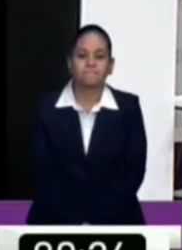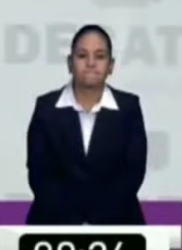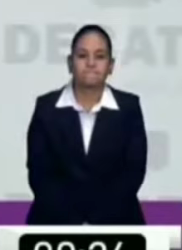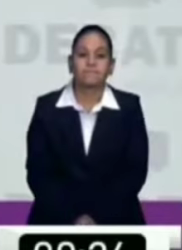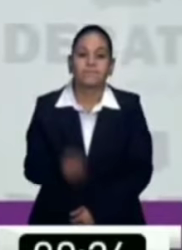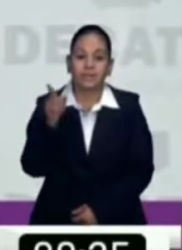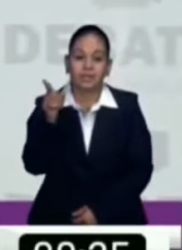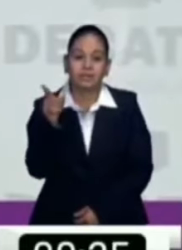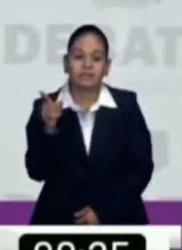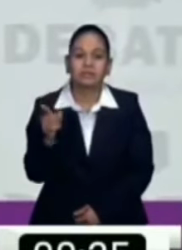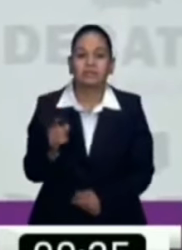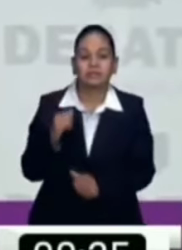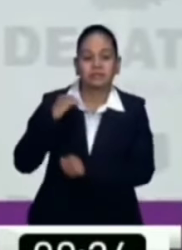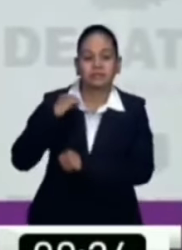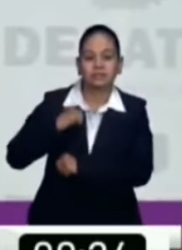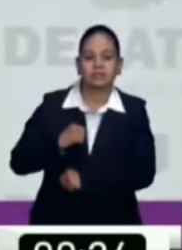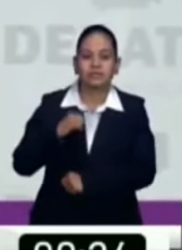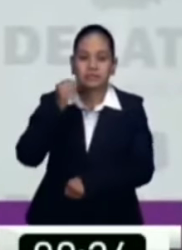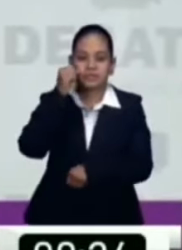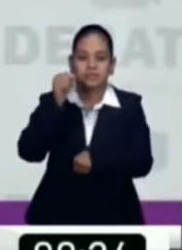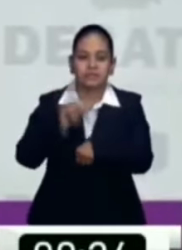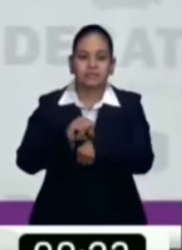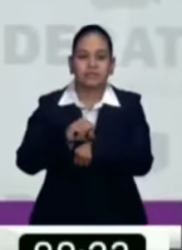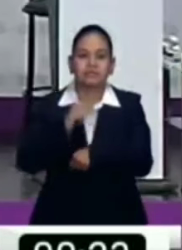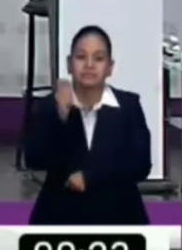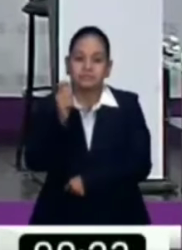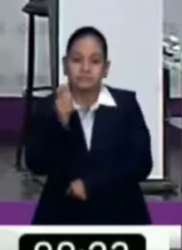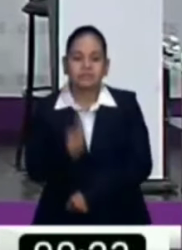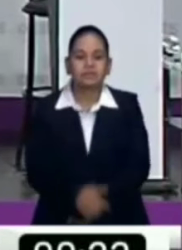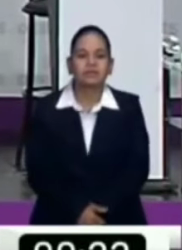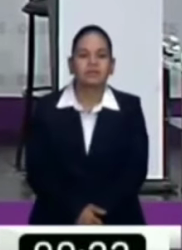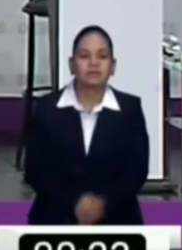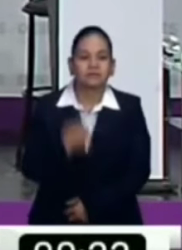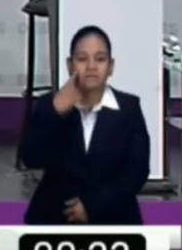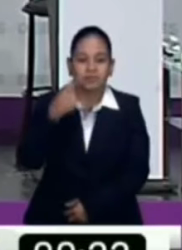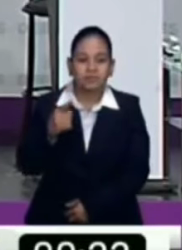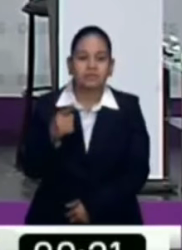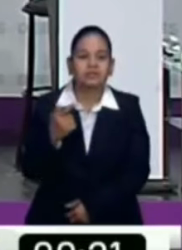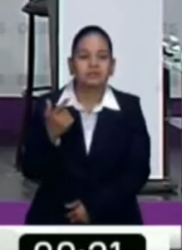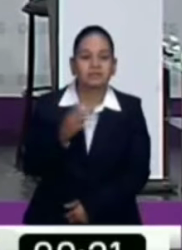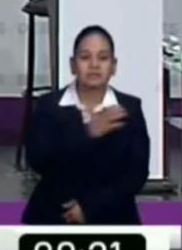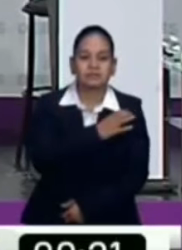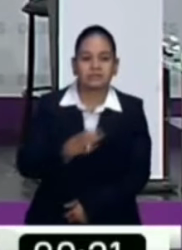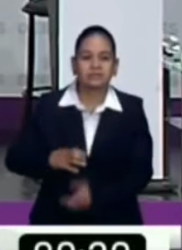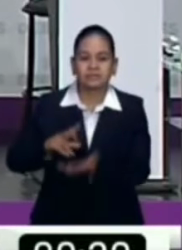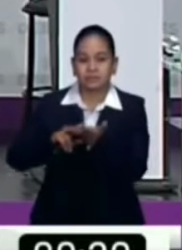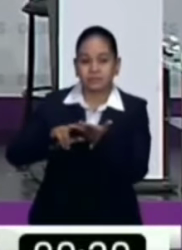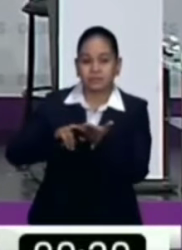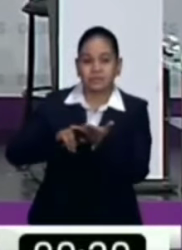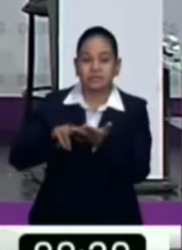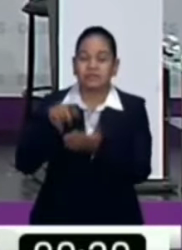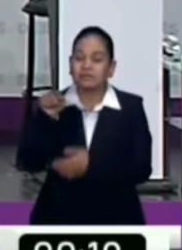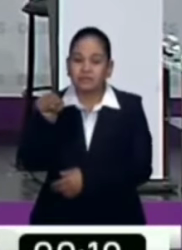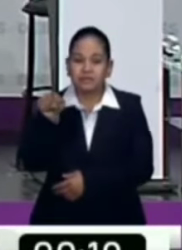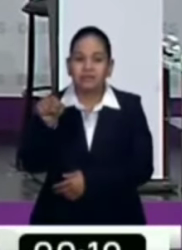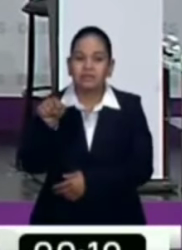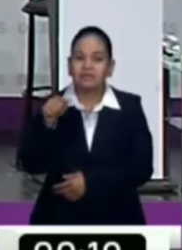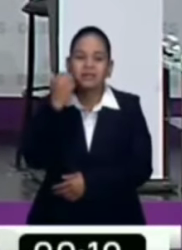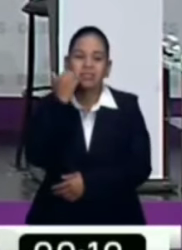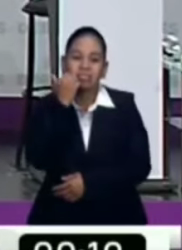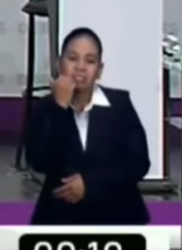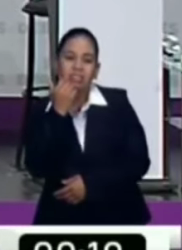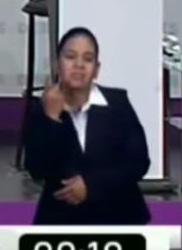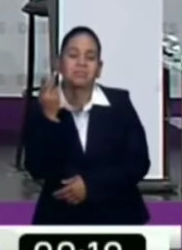Porque el candidato allá del verde no es más que un palero del PRI. Me refiero aquí a este señor Lenín Pérez. Es un palero, es